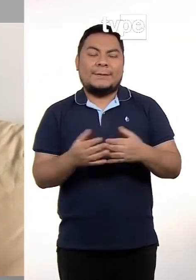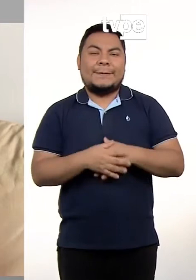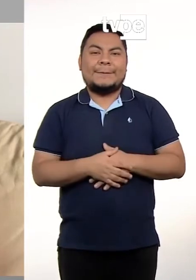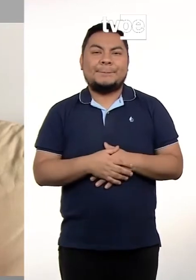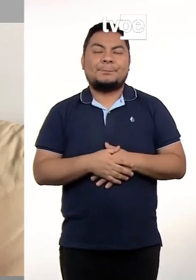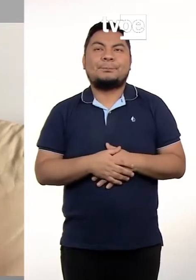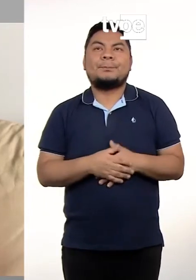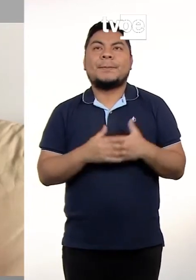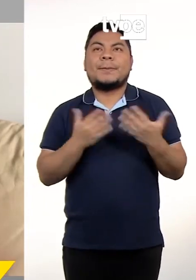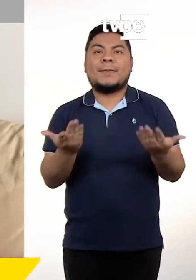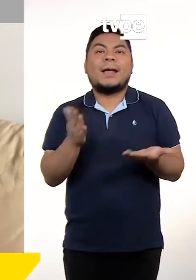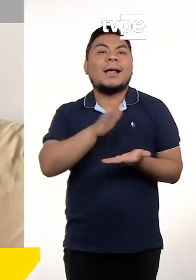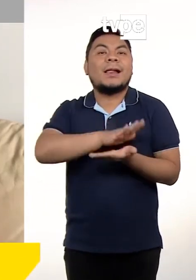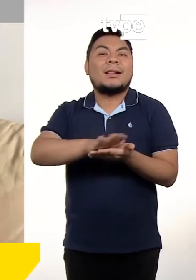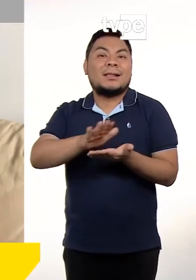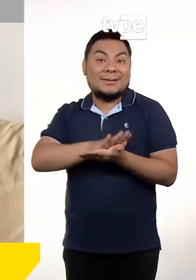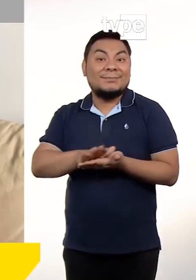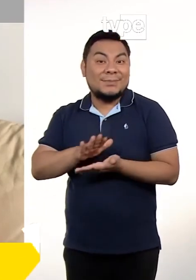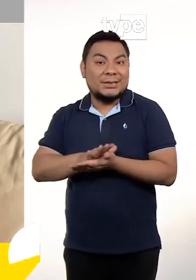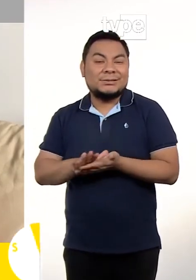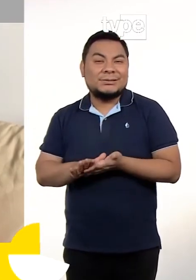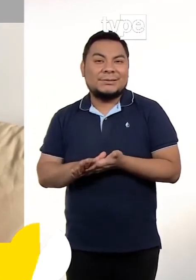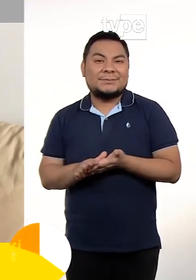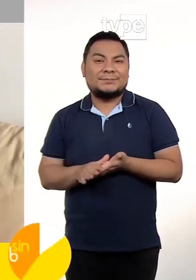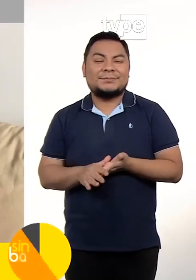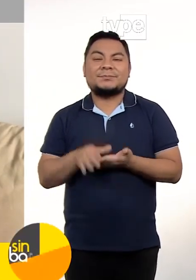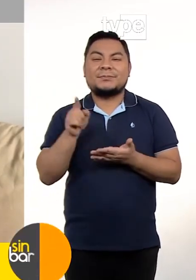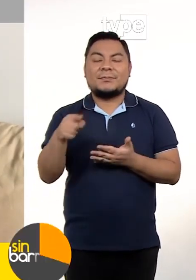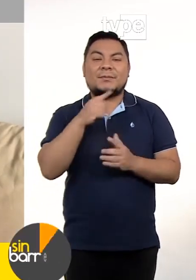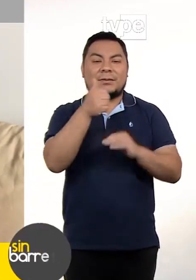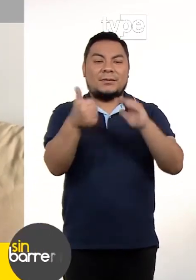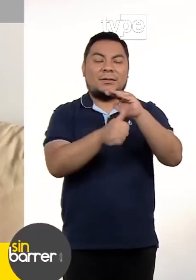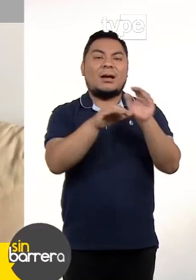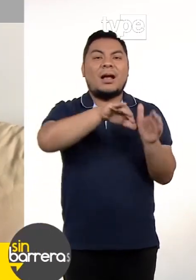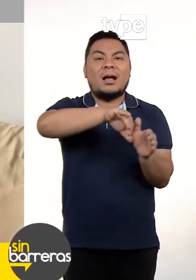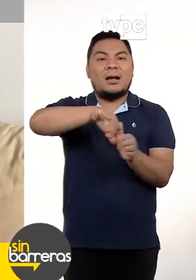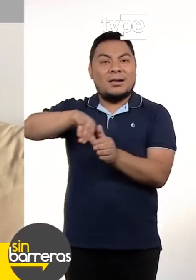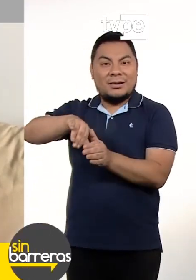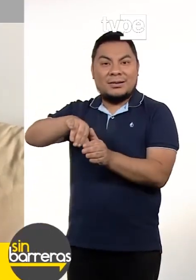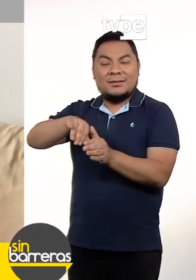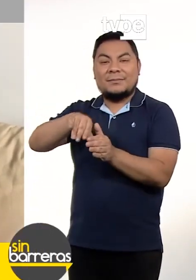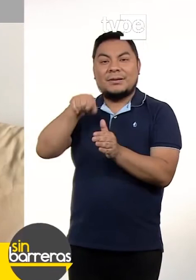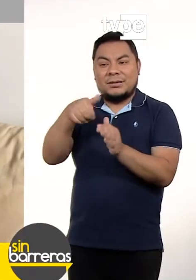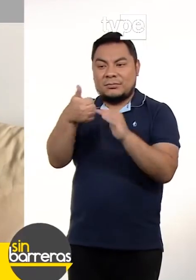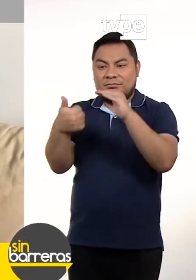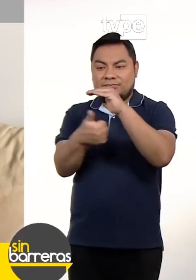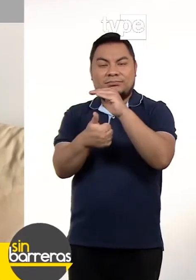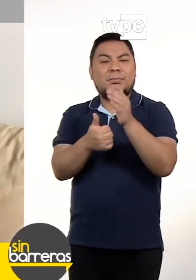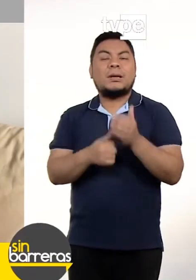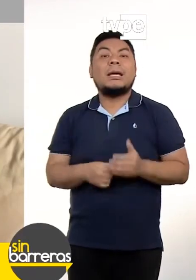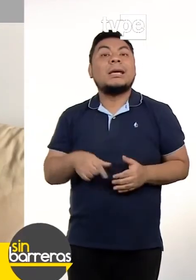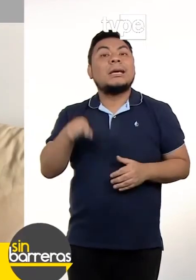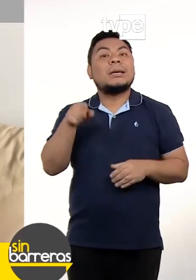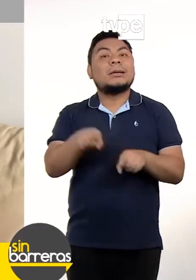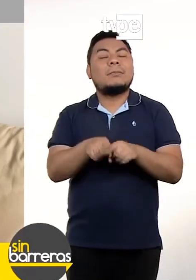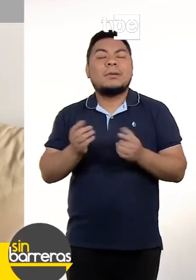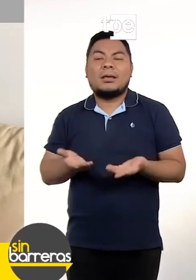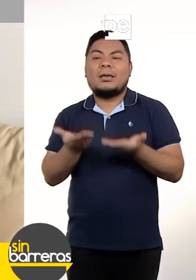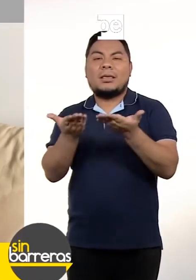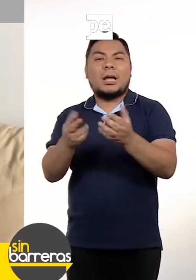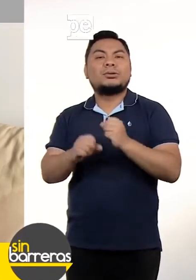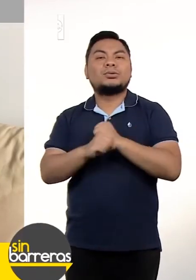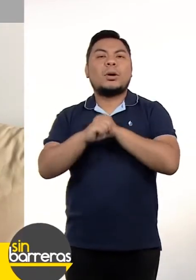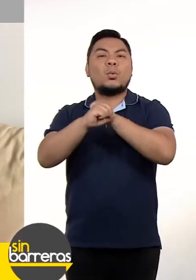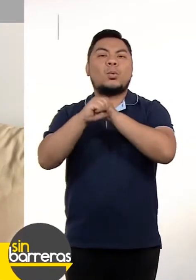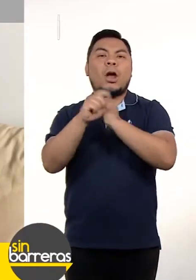importante la limpieza, el aislamiento y brindarle